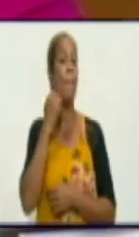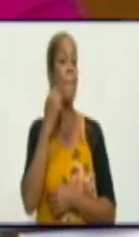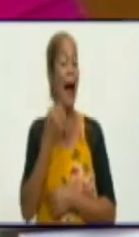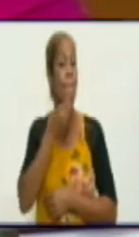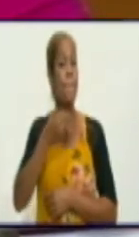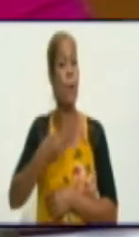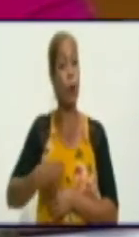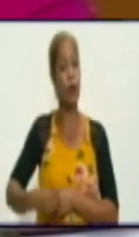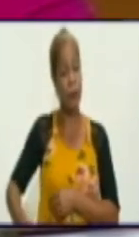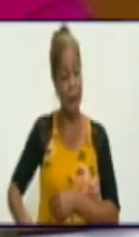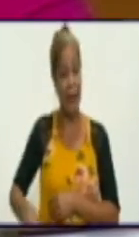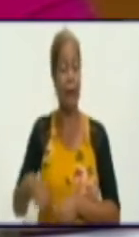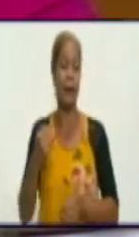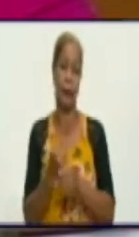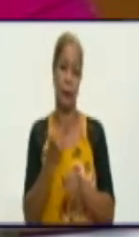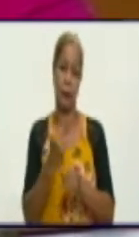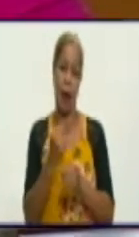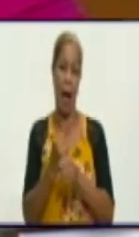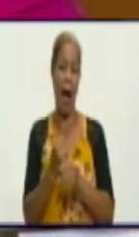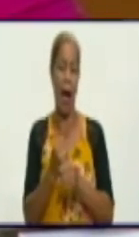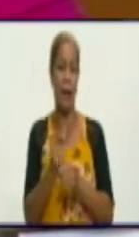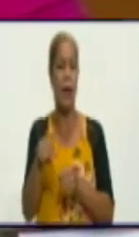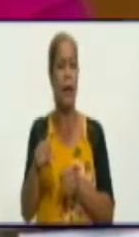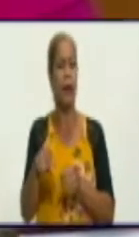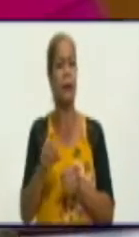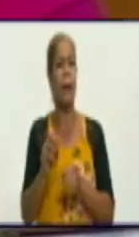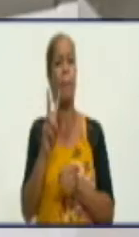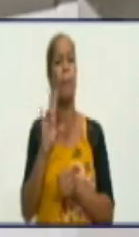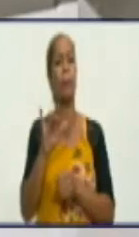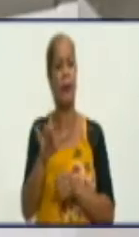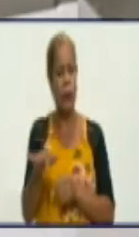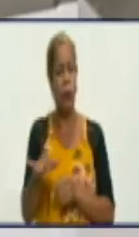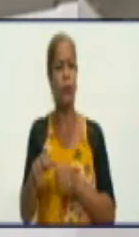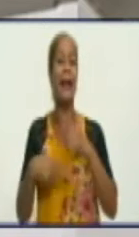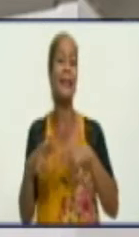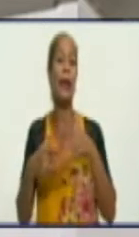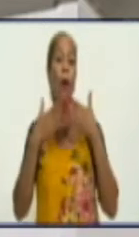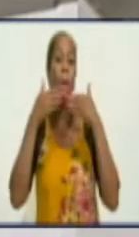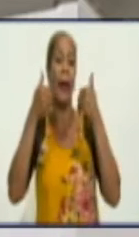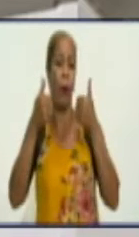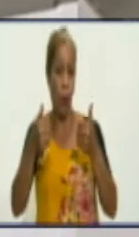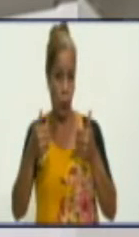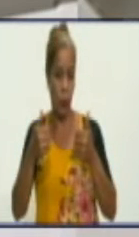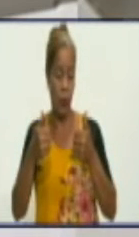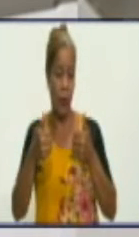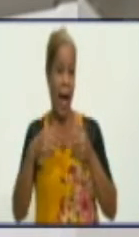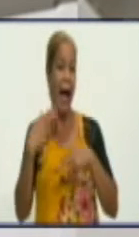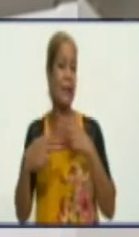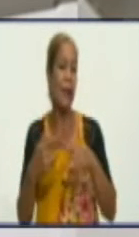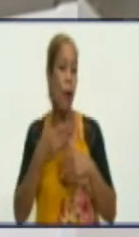poder trabajar la epidemia, de poder ir a la calidad, ir a la perfección en el trabajo